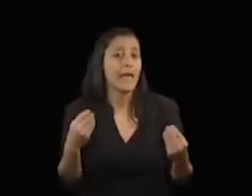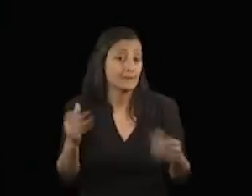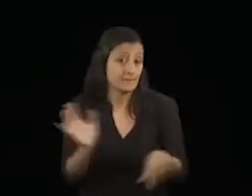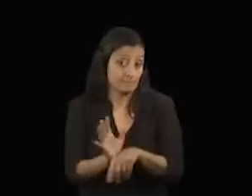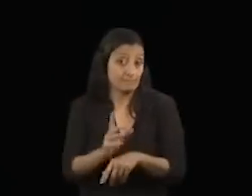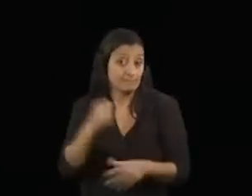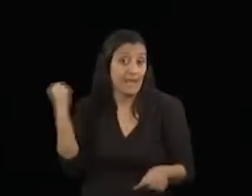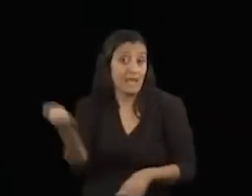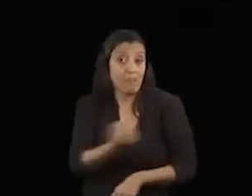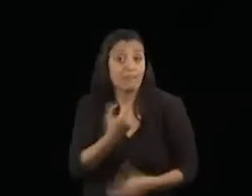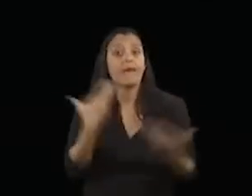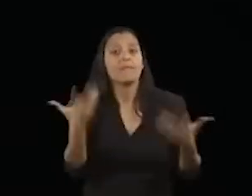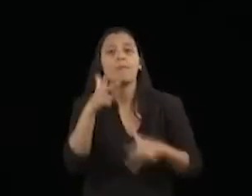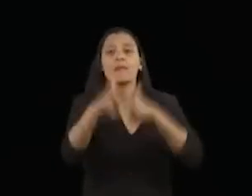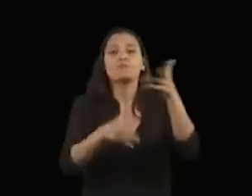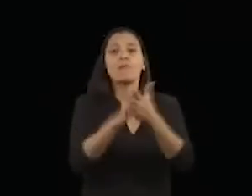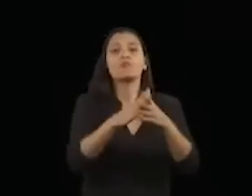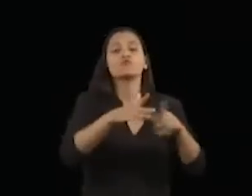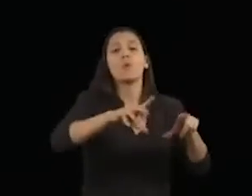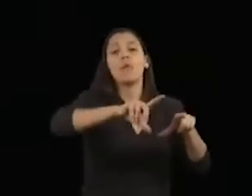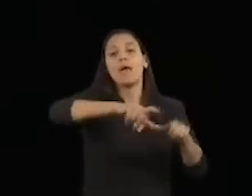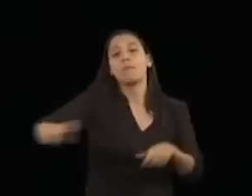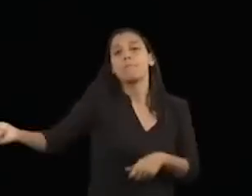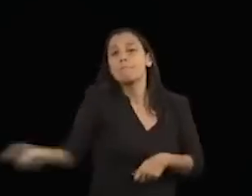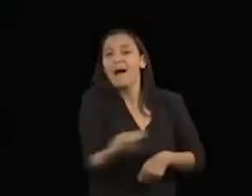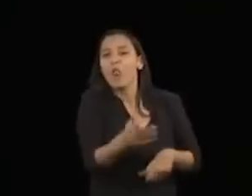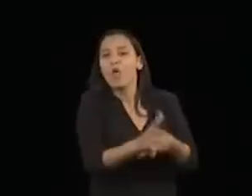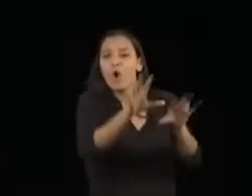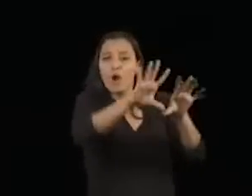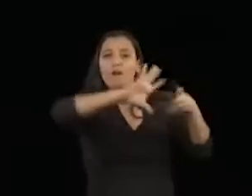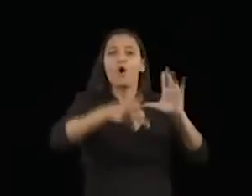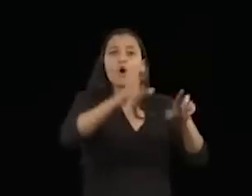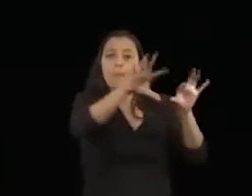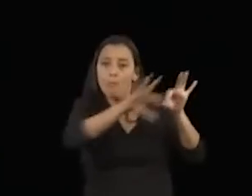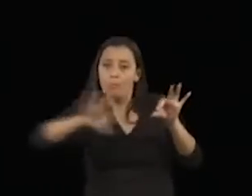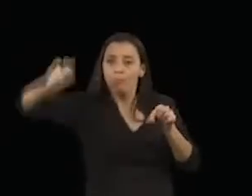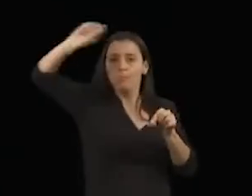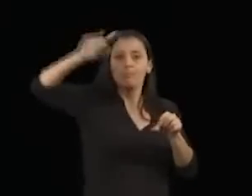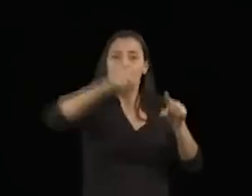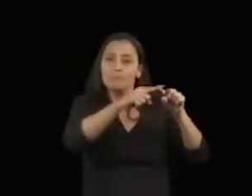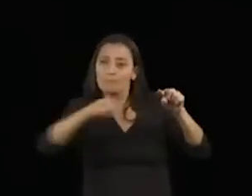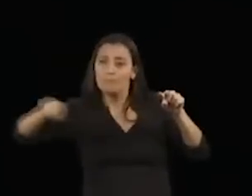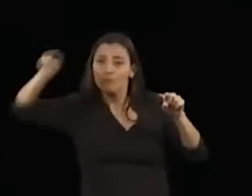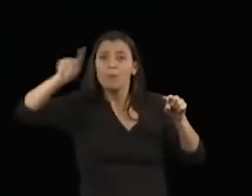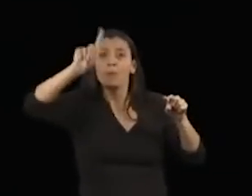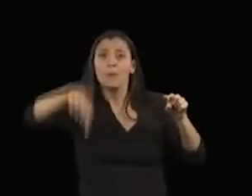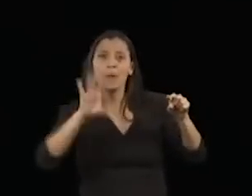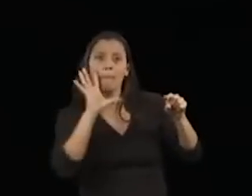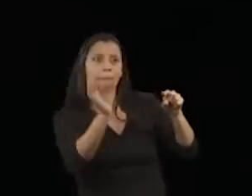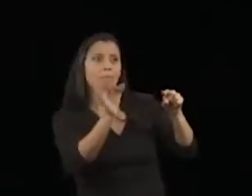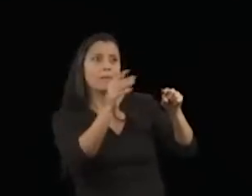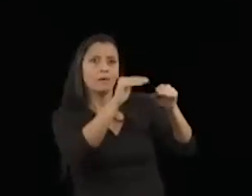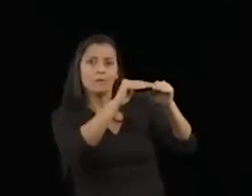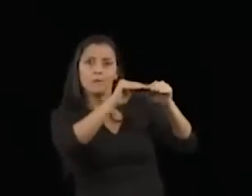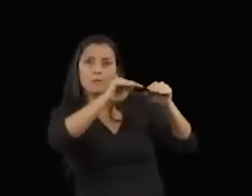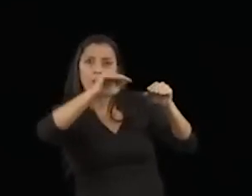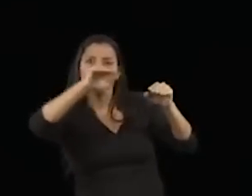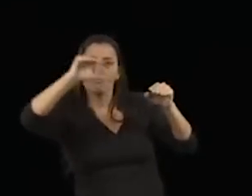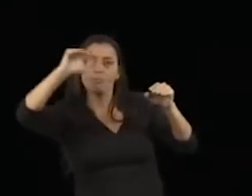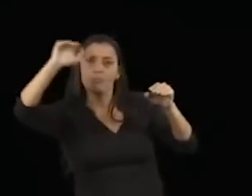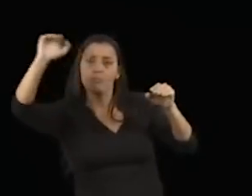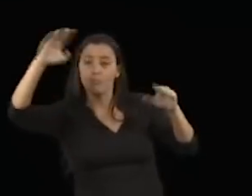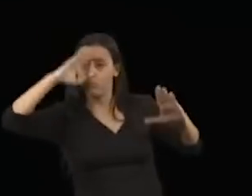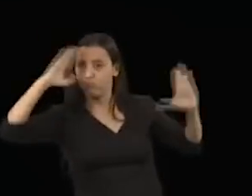eso hablé del palo de hockey. Implicó un aumento dramático en la tasa de crecimiento.